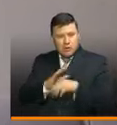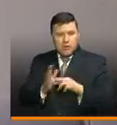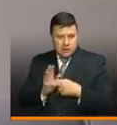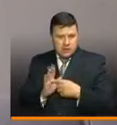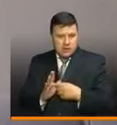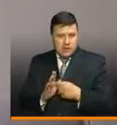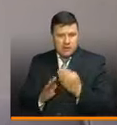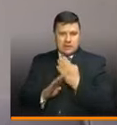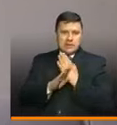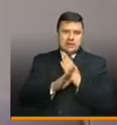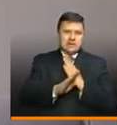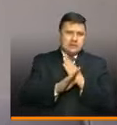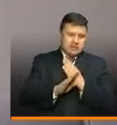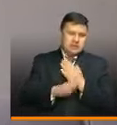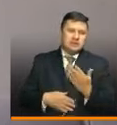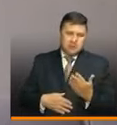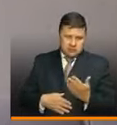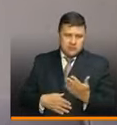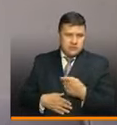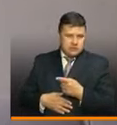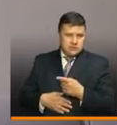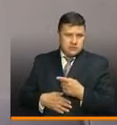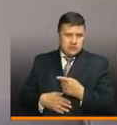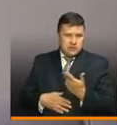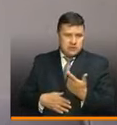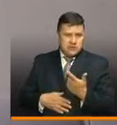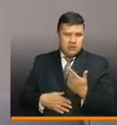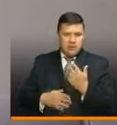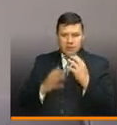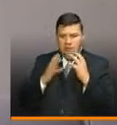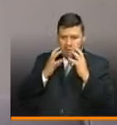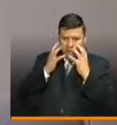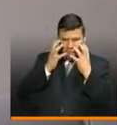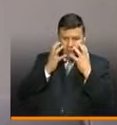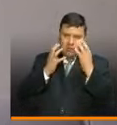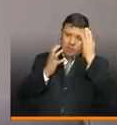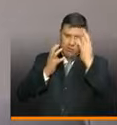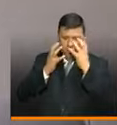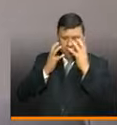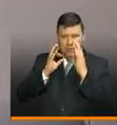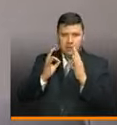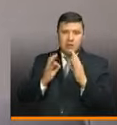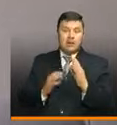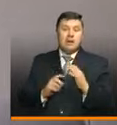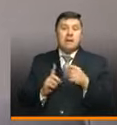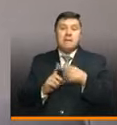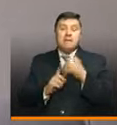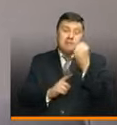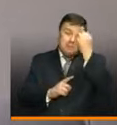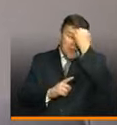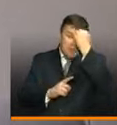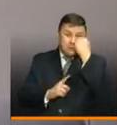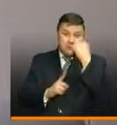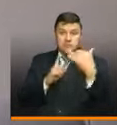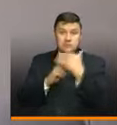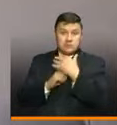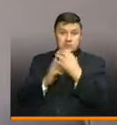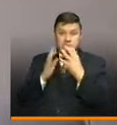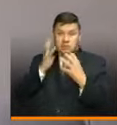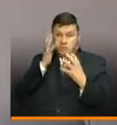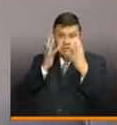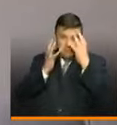la seguridad y con esto reducir las manipulaciones que pudieran haber, ¿no? Porque el principal riesgo de estarse